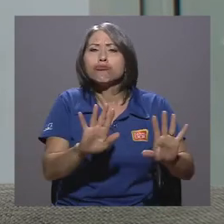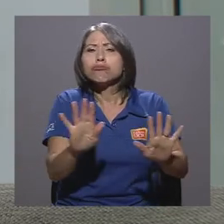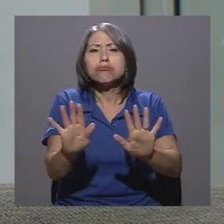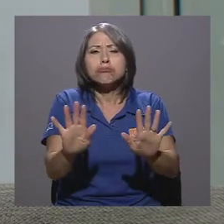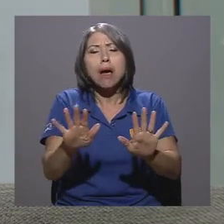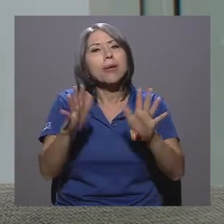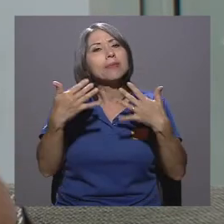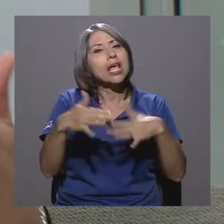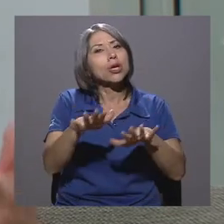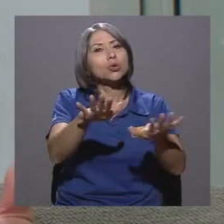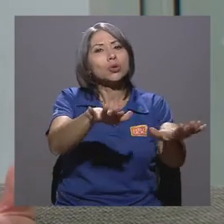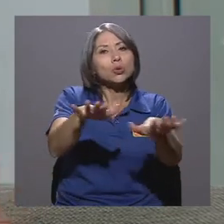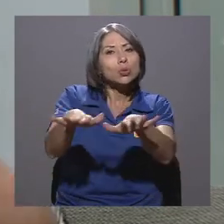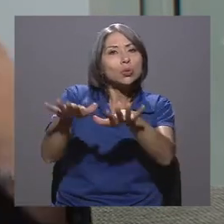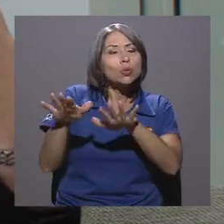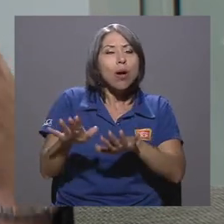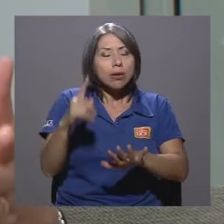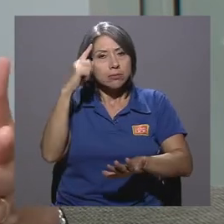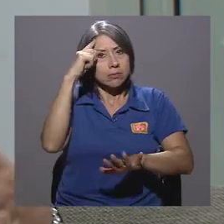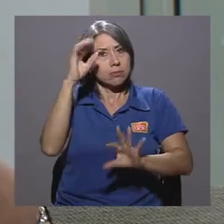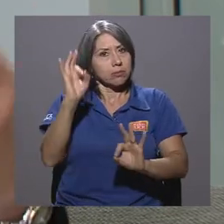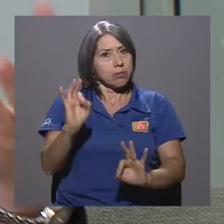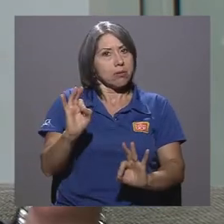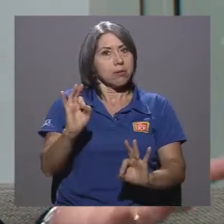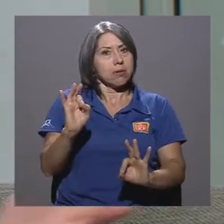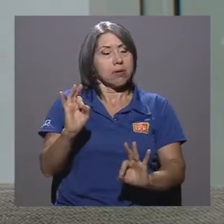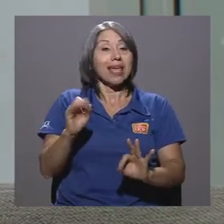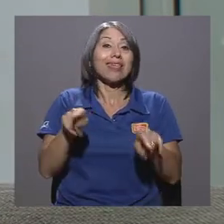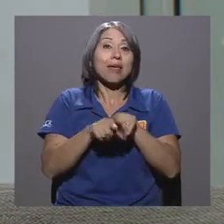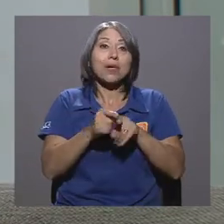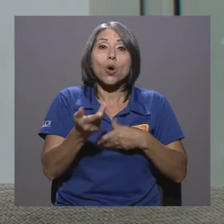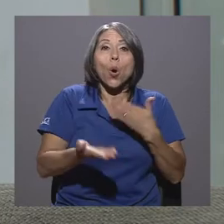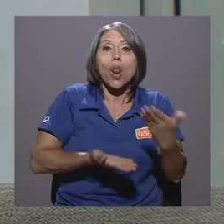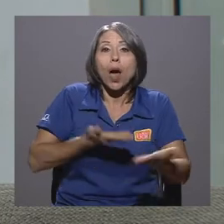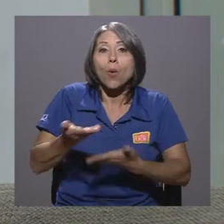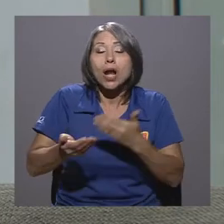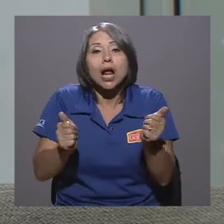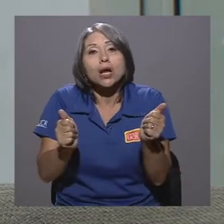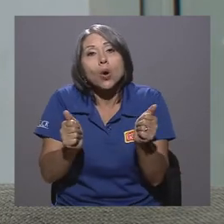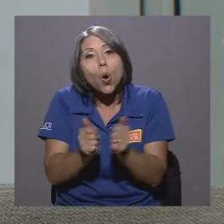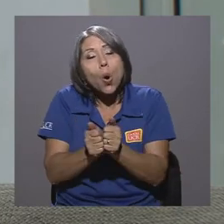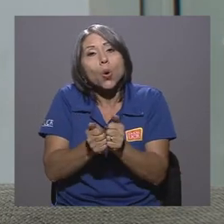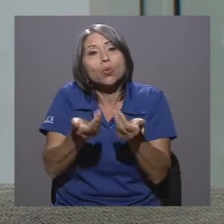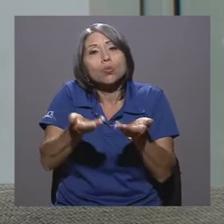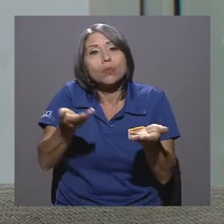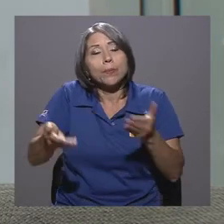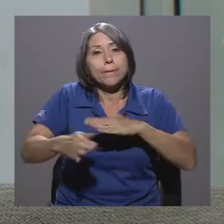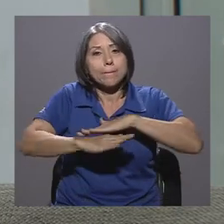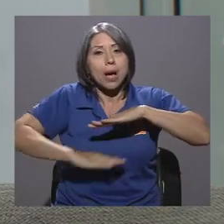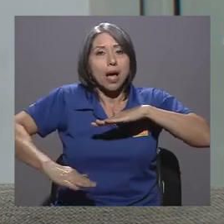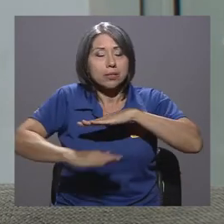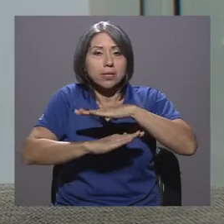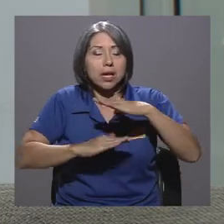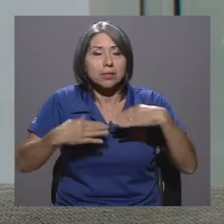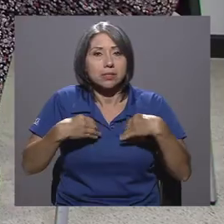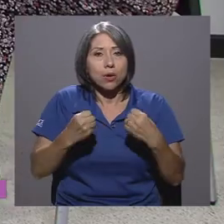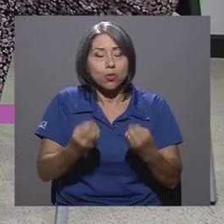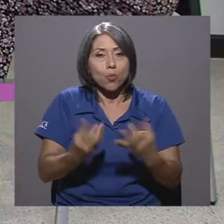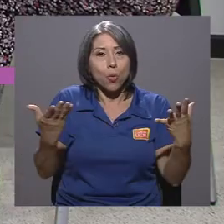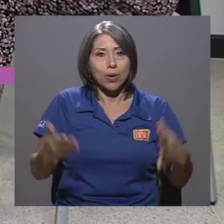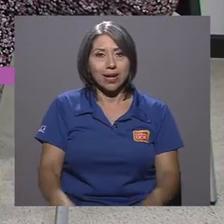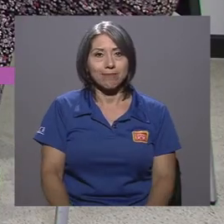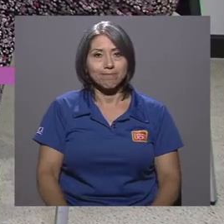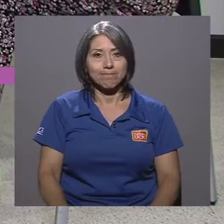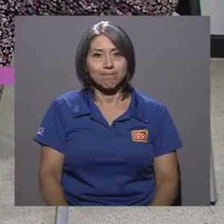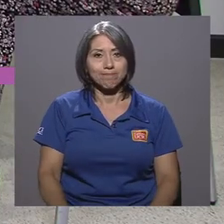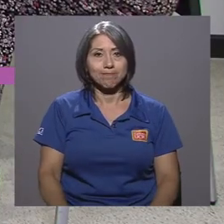más bien un llamado a la calma, a la cordura y coadyuvar en lo que es las medidas básicas de salud pública. Sí,